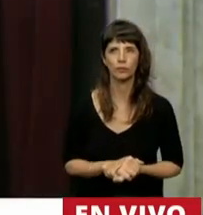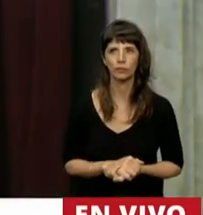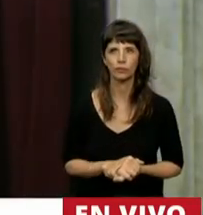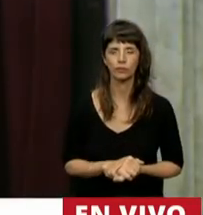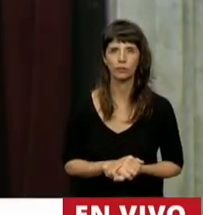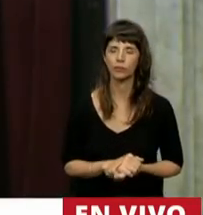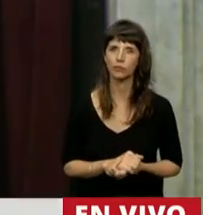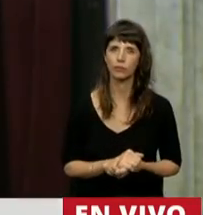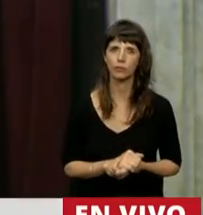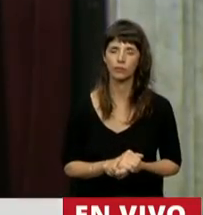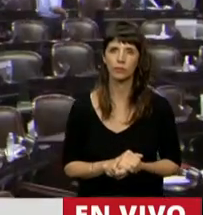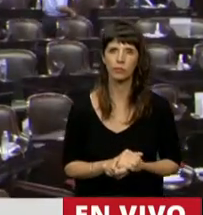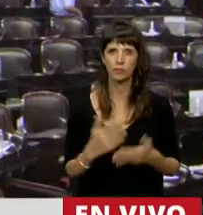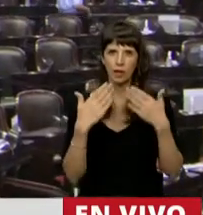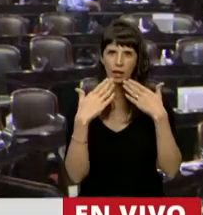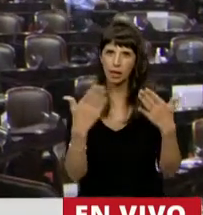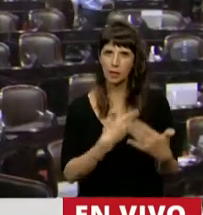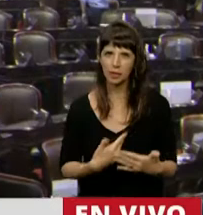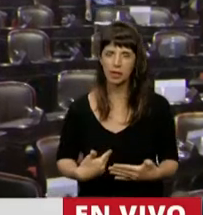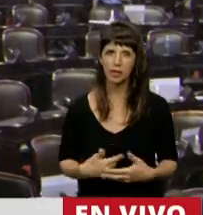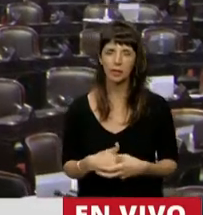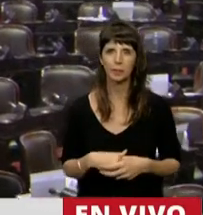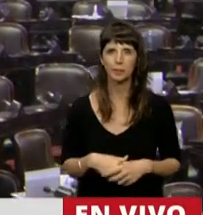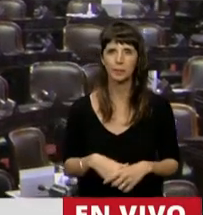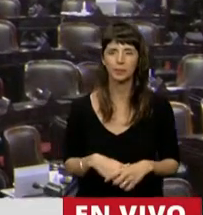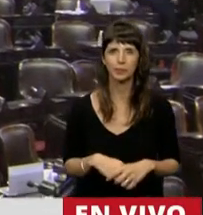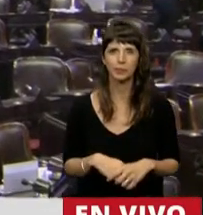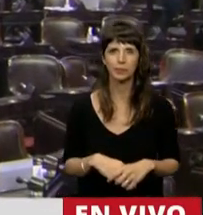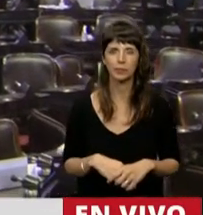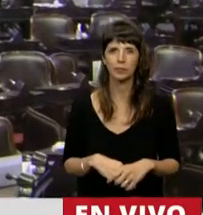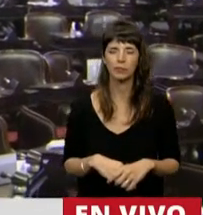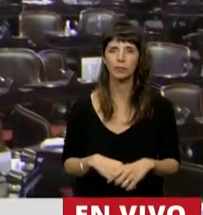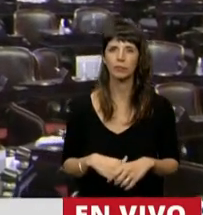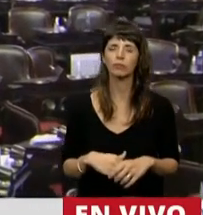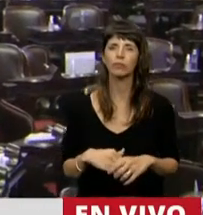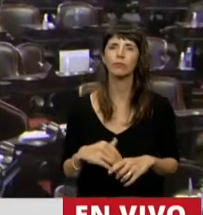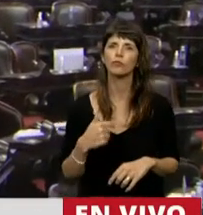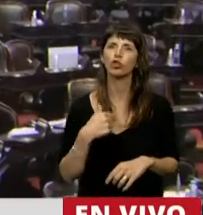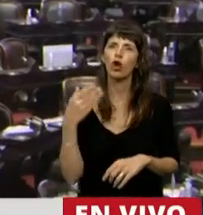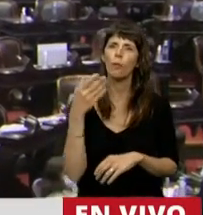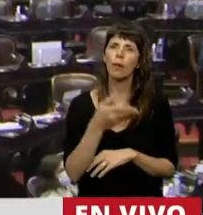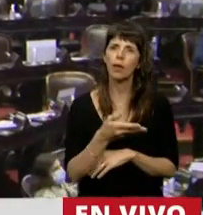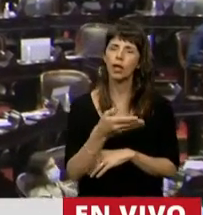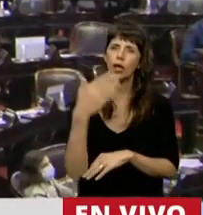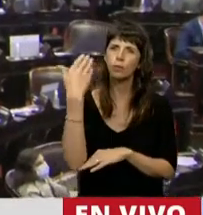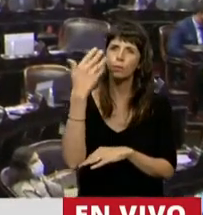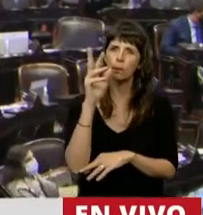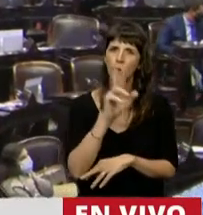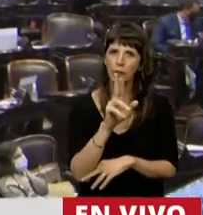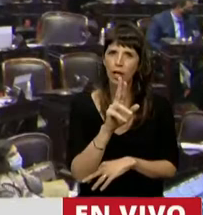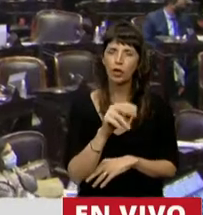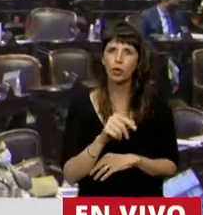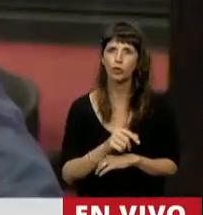gracias presidente he solicitado una cuestión de privilegio